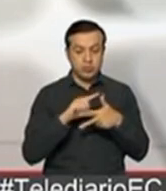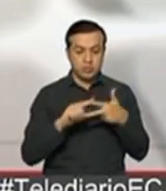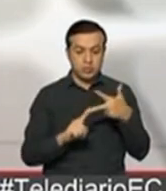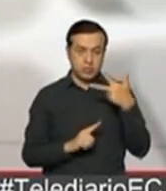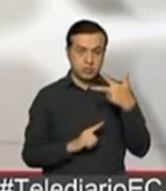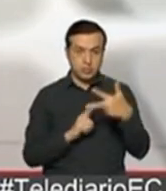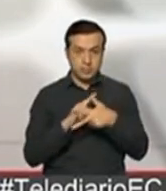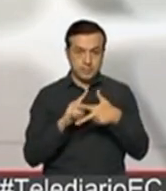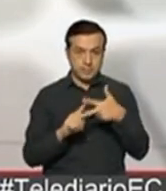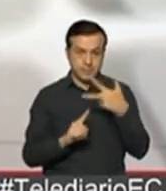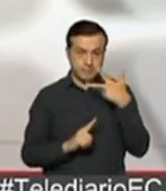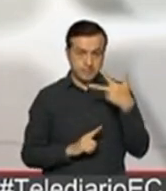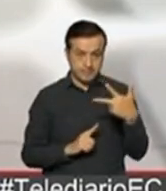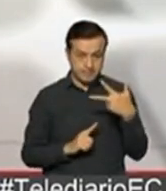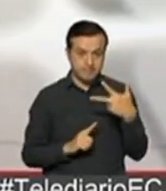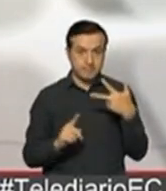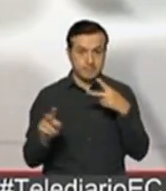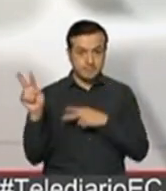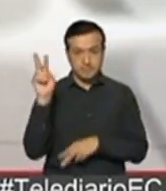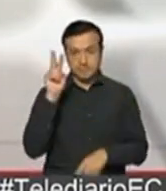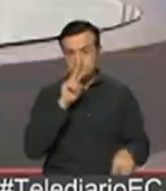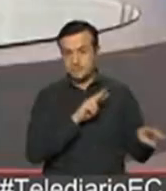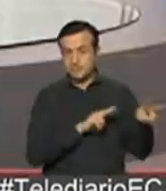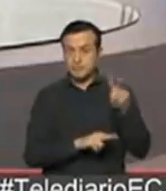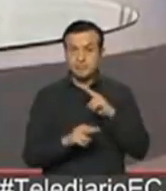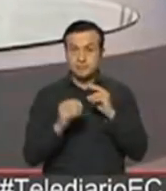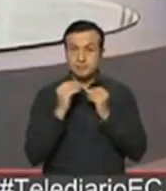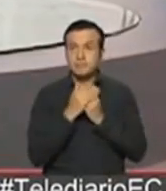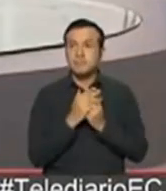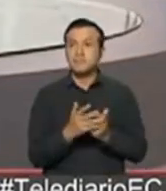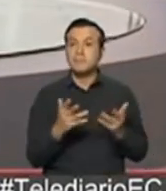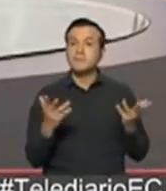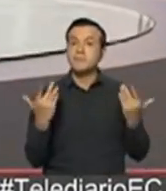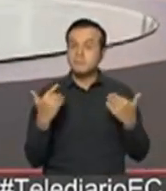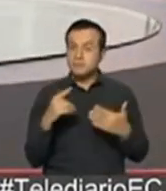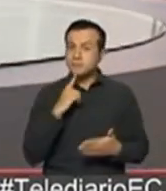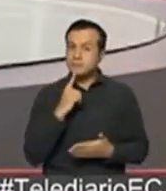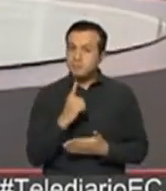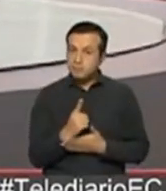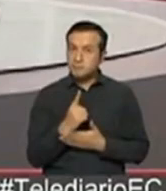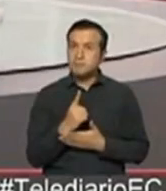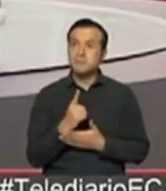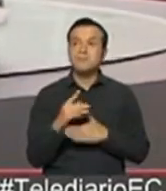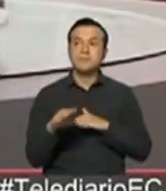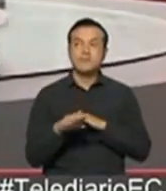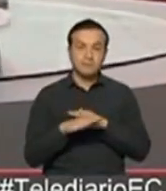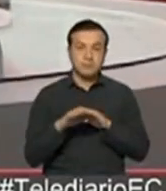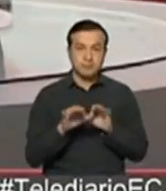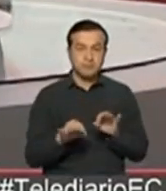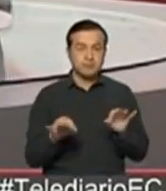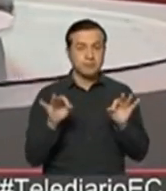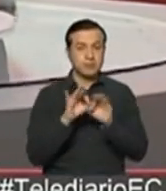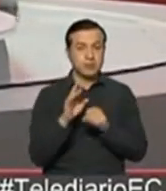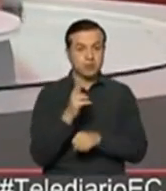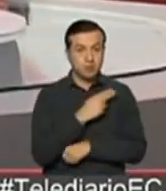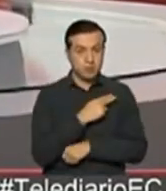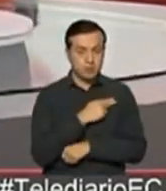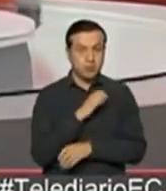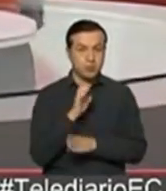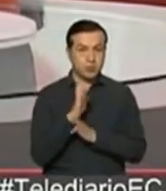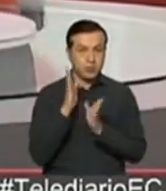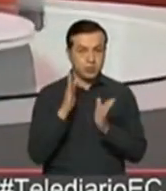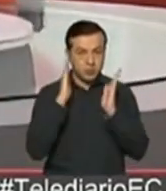sustantivos de la de la evaluación que se refieren justamente a las tareas básicas que realiza la universidad ecuatoriana